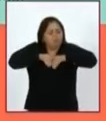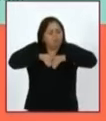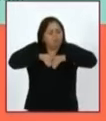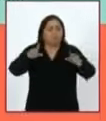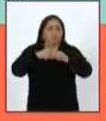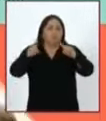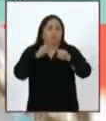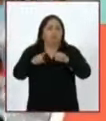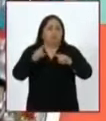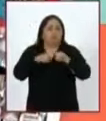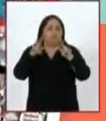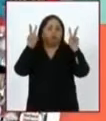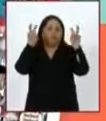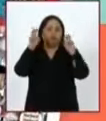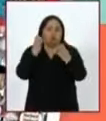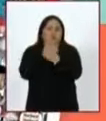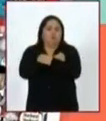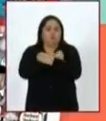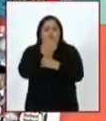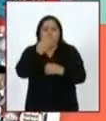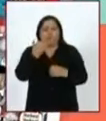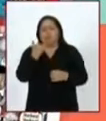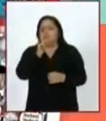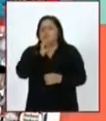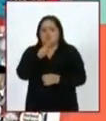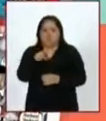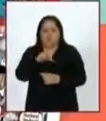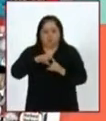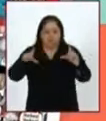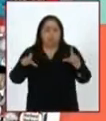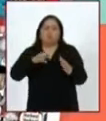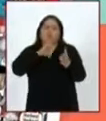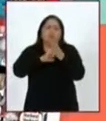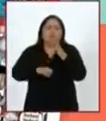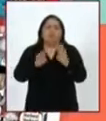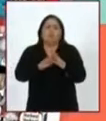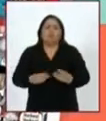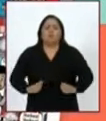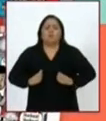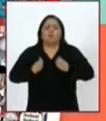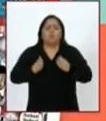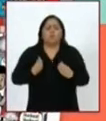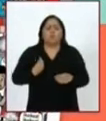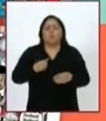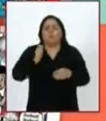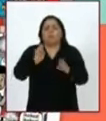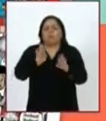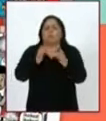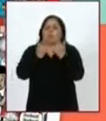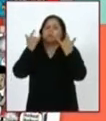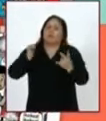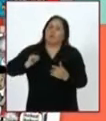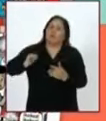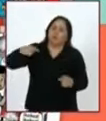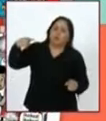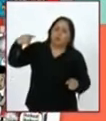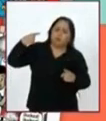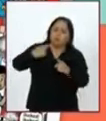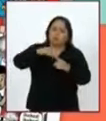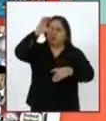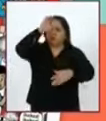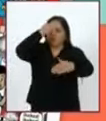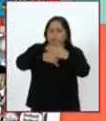temas académicos y educativos de manera lúdica, como la vida de personajes sobresalientes de la historia, ciencia